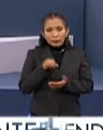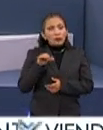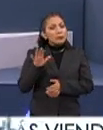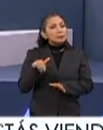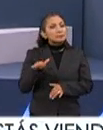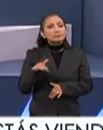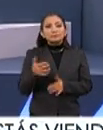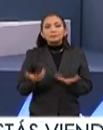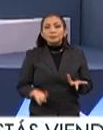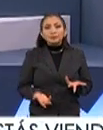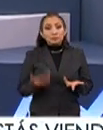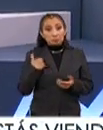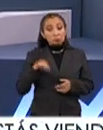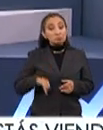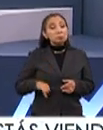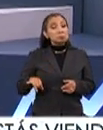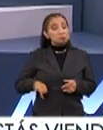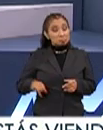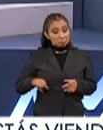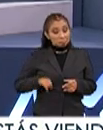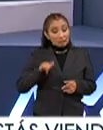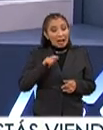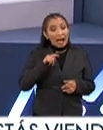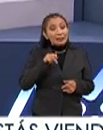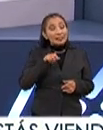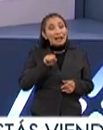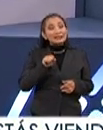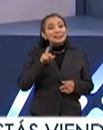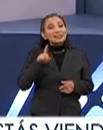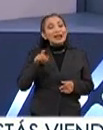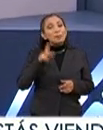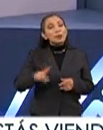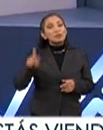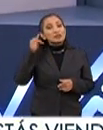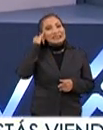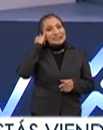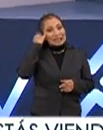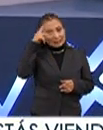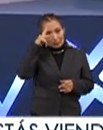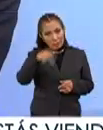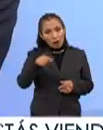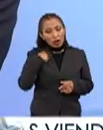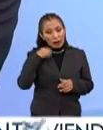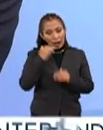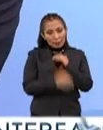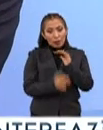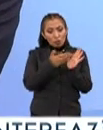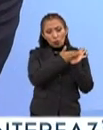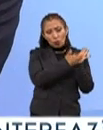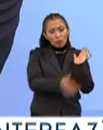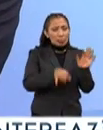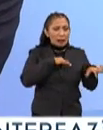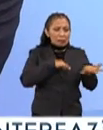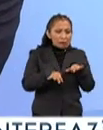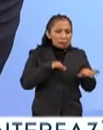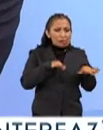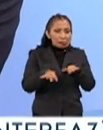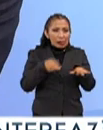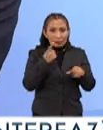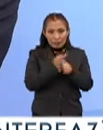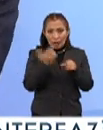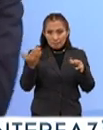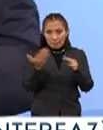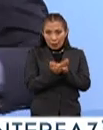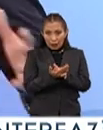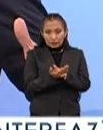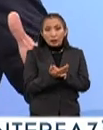Oiga, pues un muy interesante Atlas de los Pueblos Indígenas de México que se concluye después de mucho trabajo, esta primera